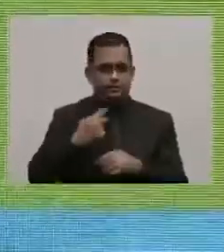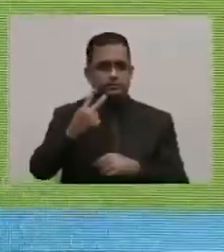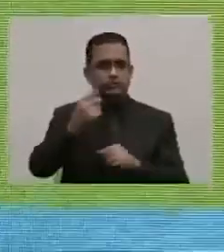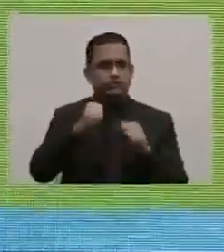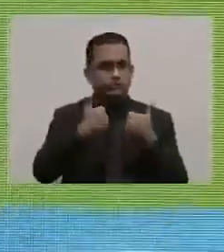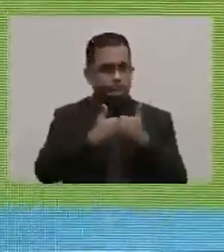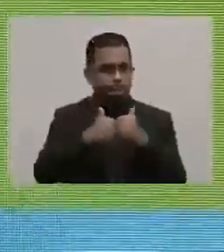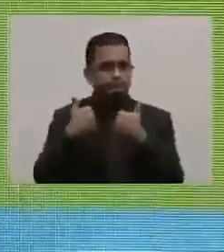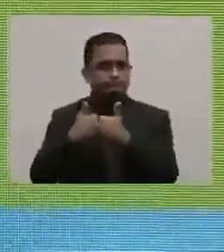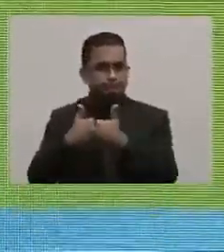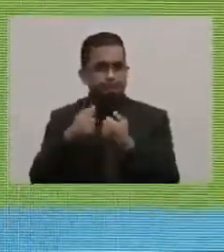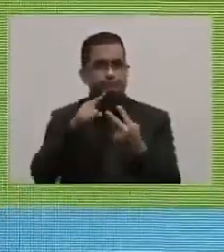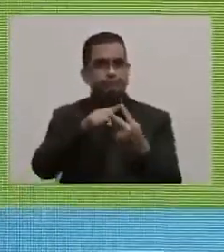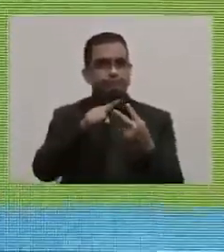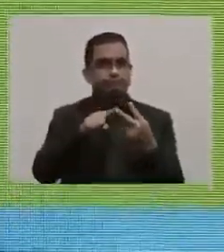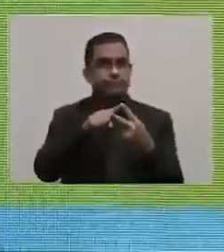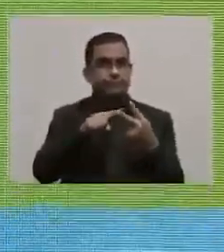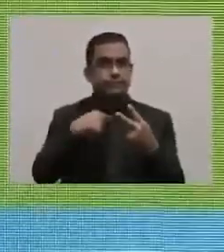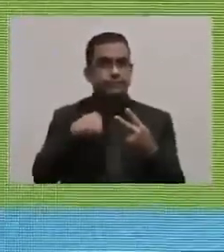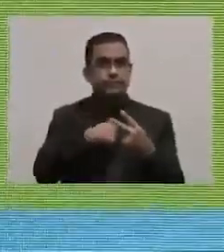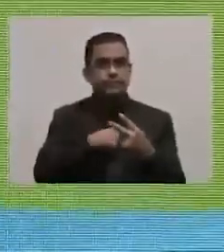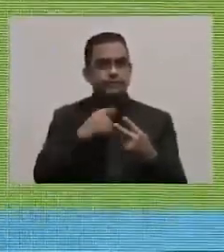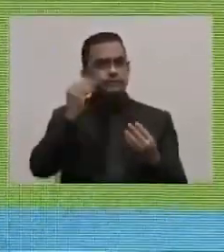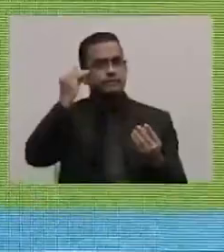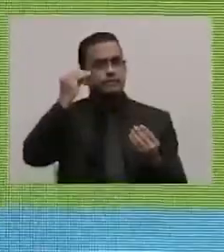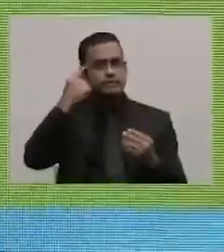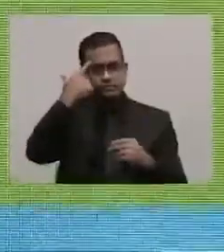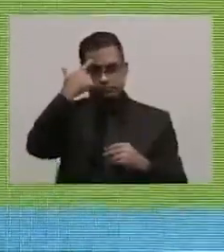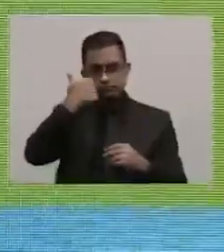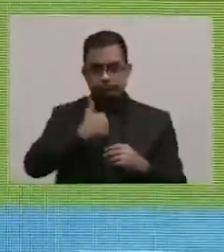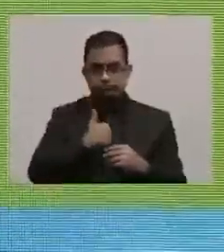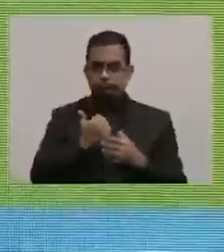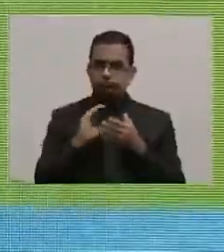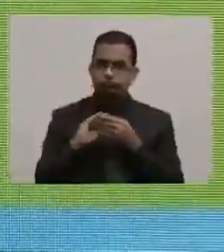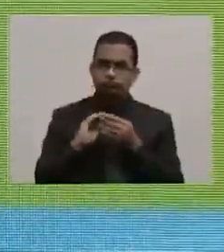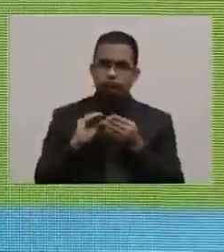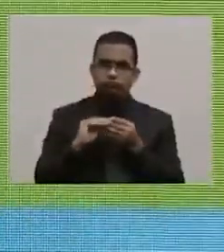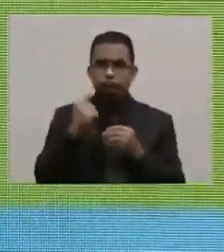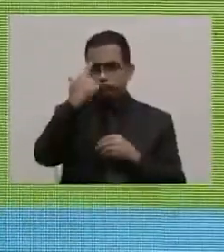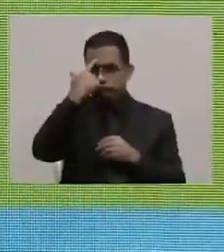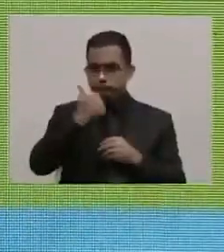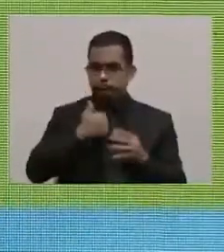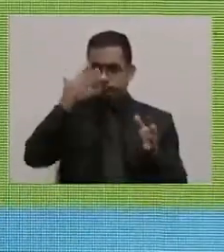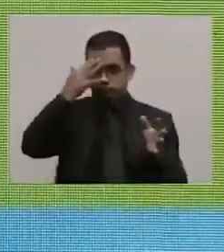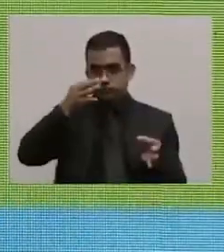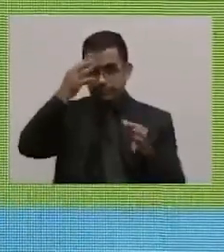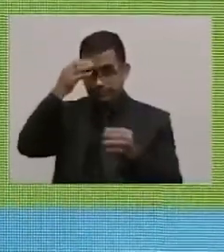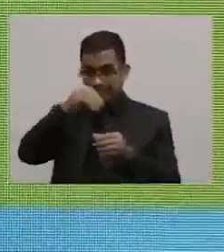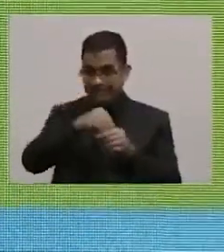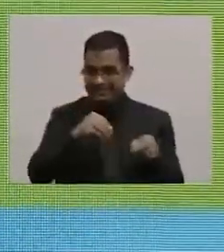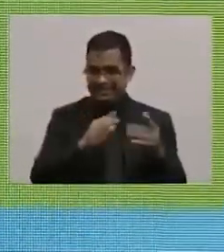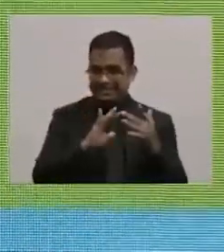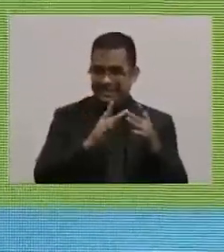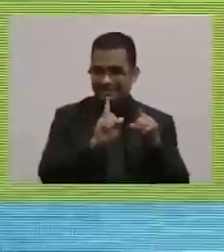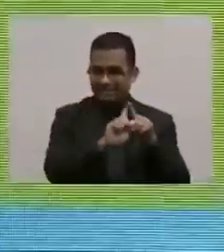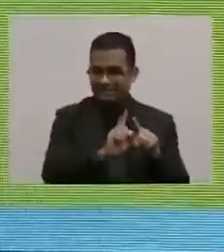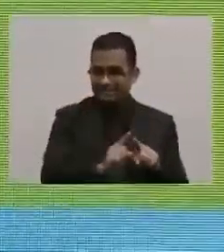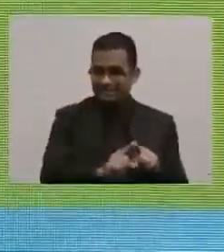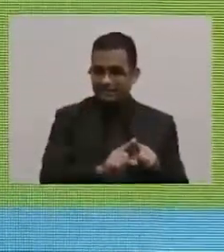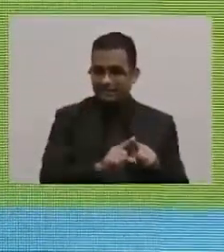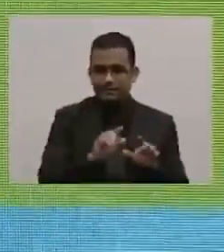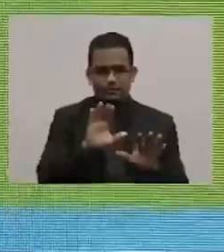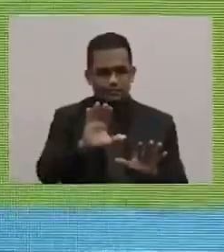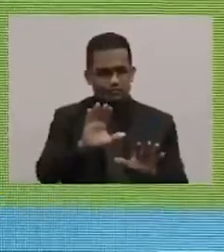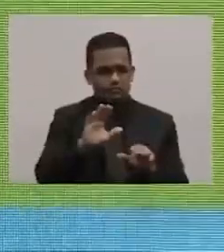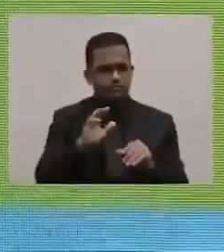jurídicos al momento de regular la libertad de expresión en Internet y las redes sociales, a saber, ¿cómo preservar